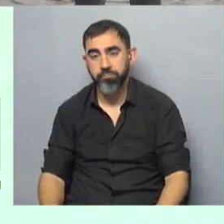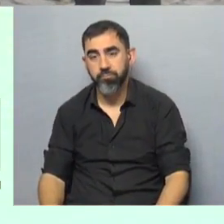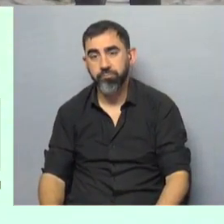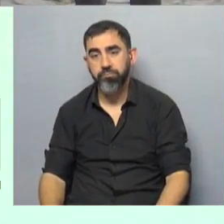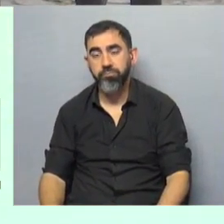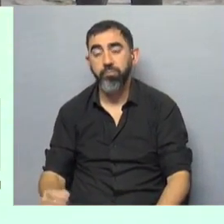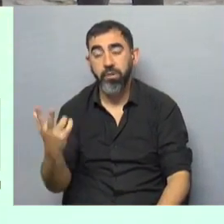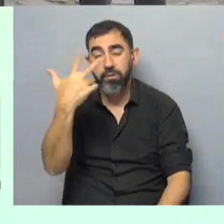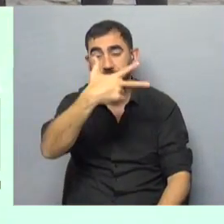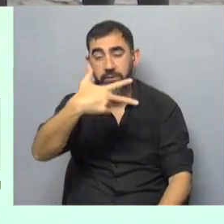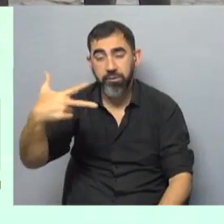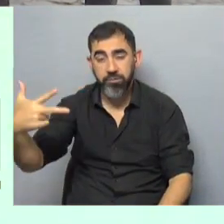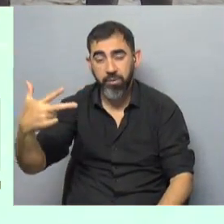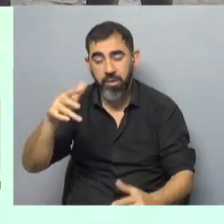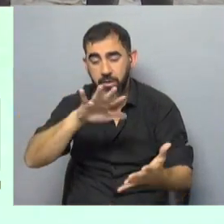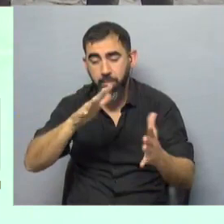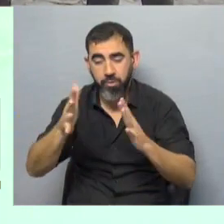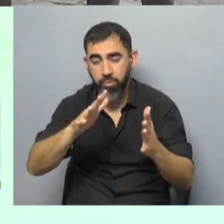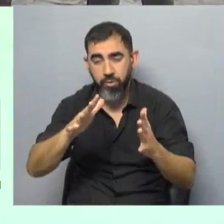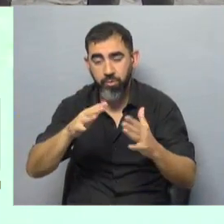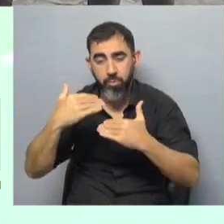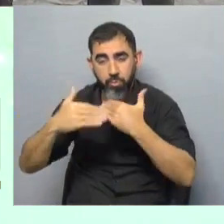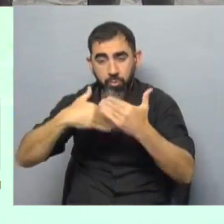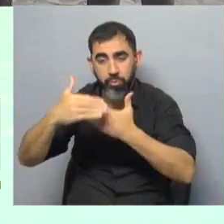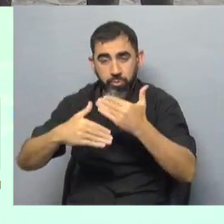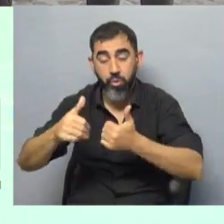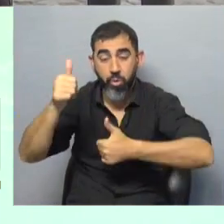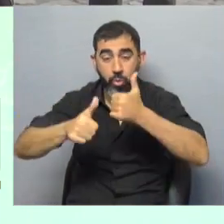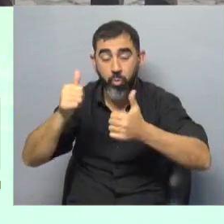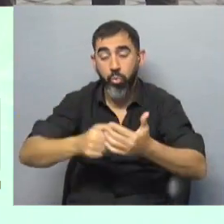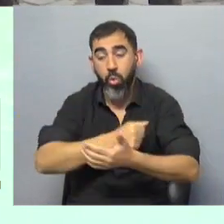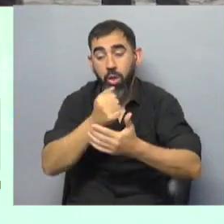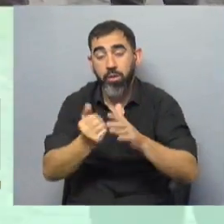fueron 3 semanas, un poquito más de proceso entre que sale el concurso y se entrega.